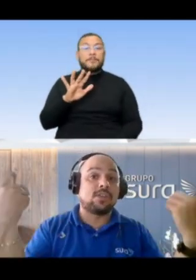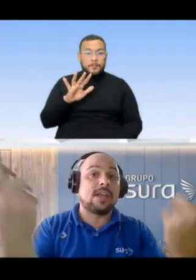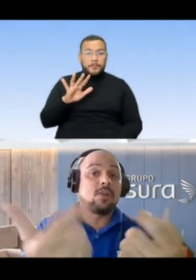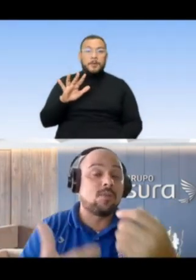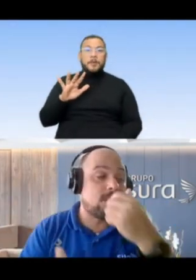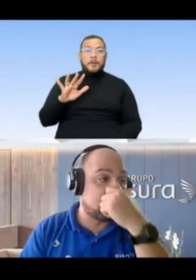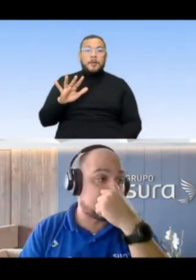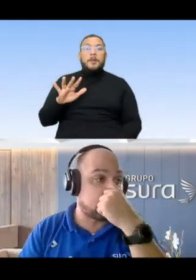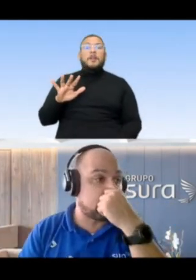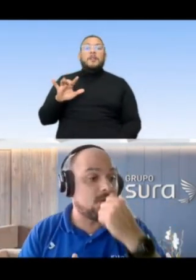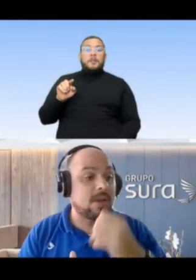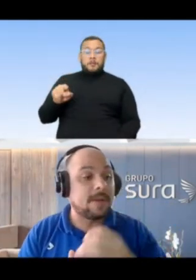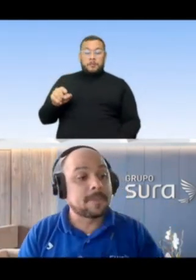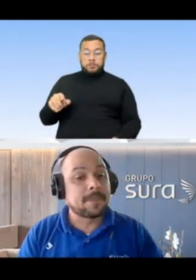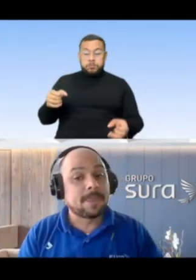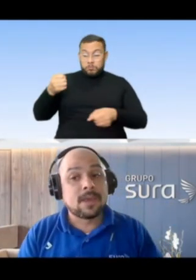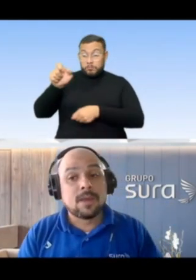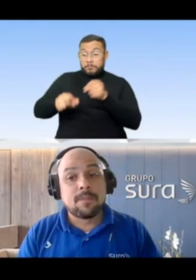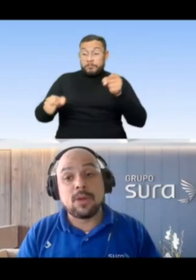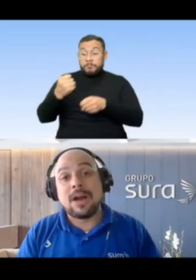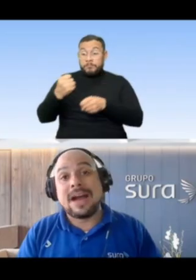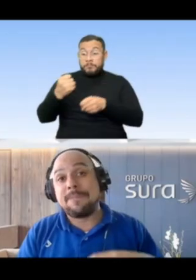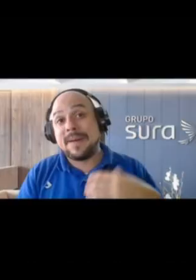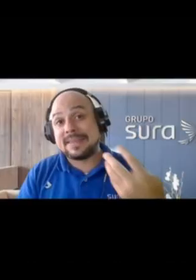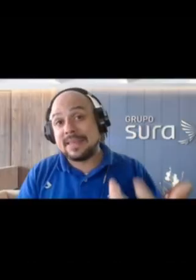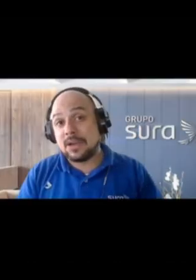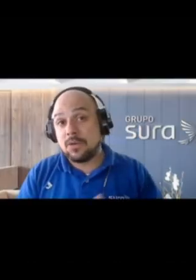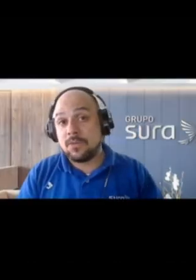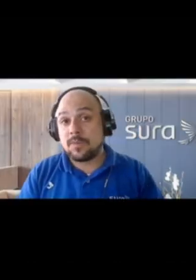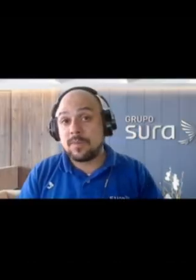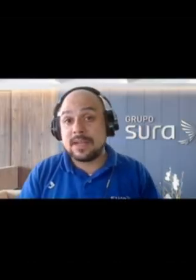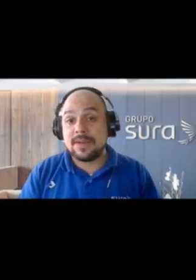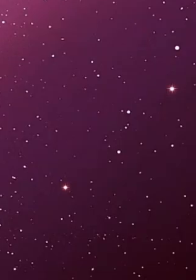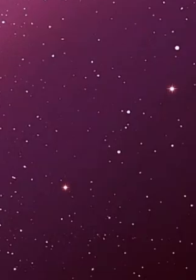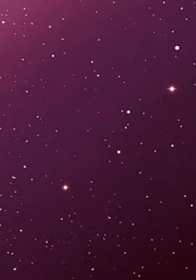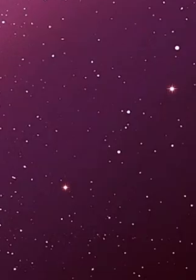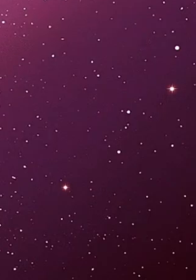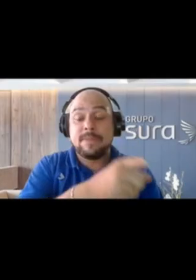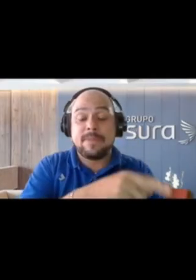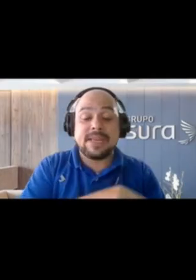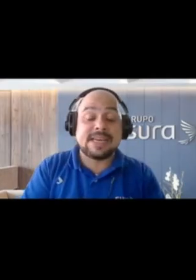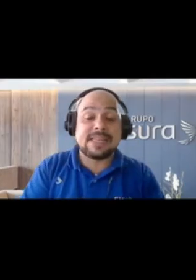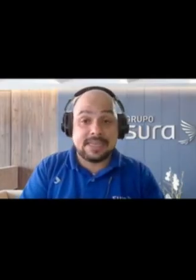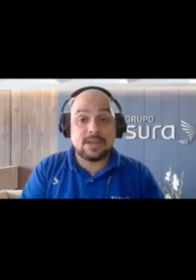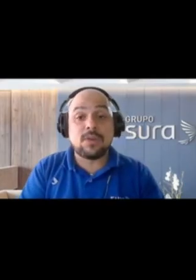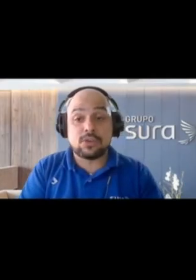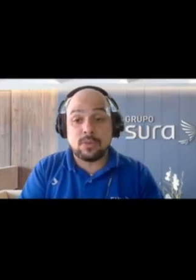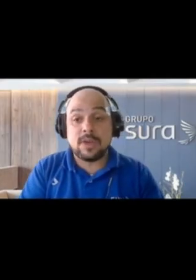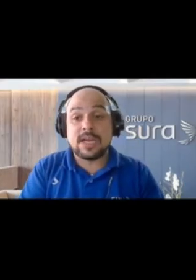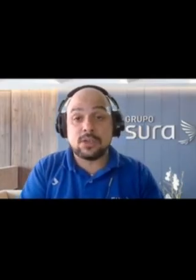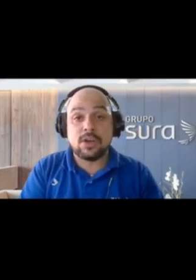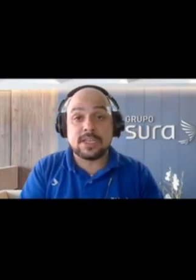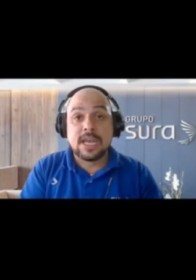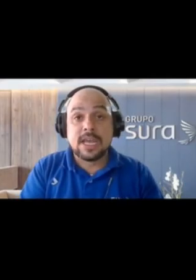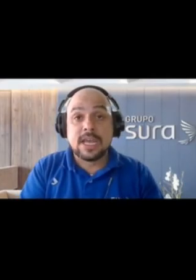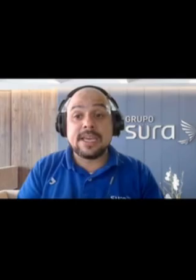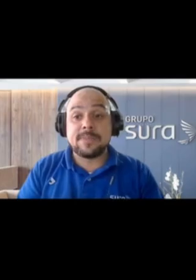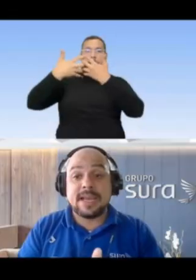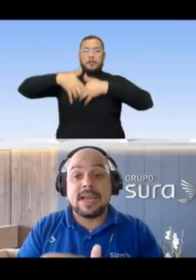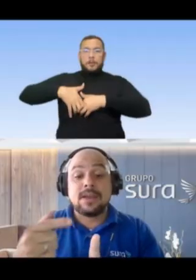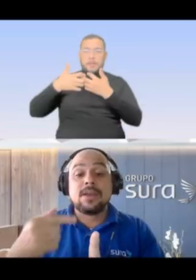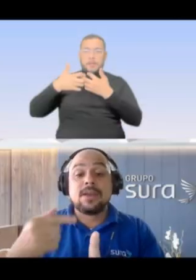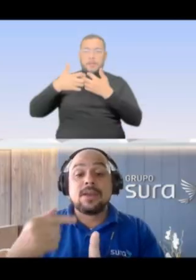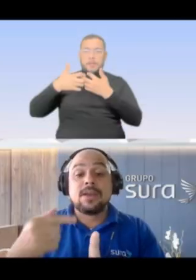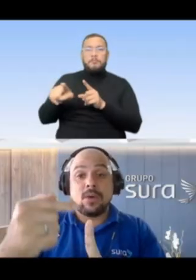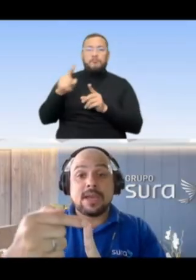de la total comunidad trabajadora, pero aparte de conformar la brigada, la empresa tiene unas obligaciones